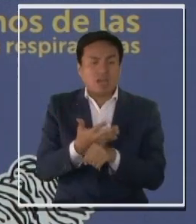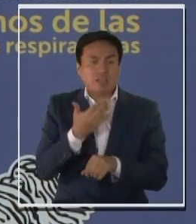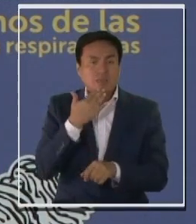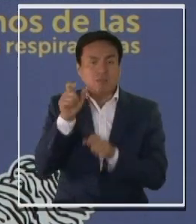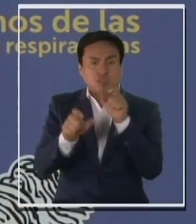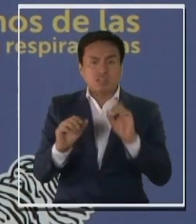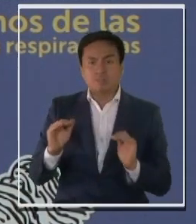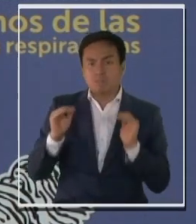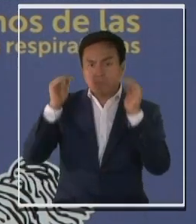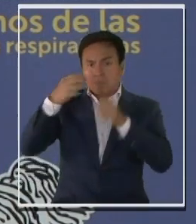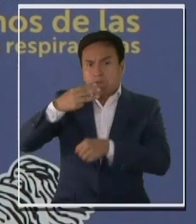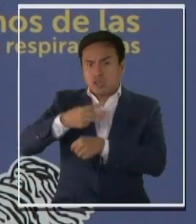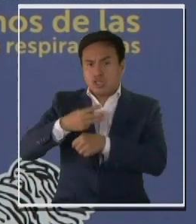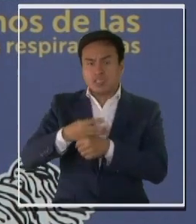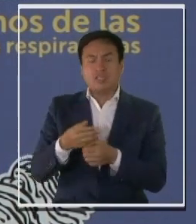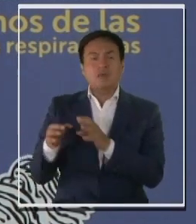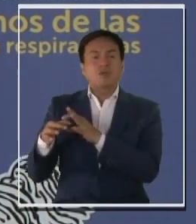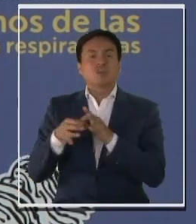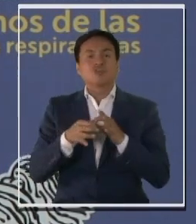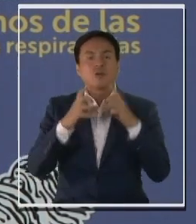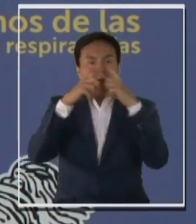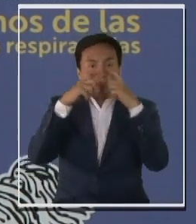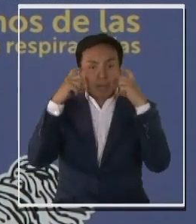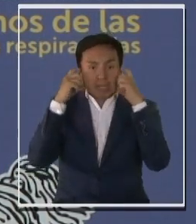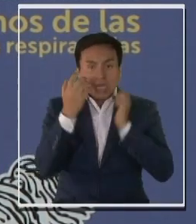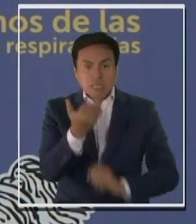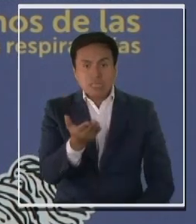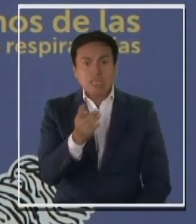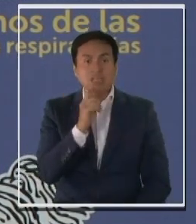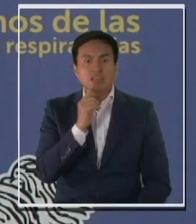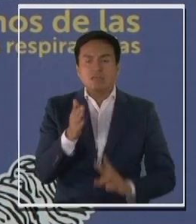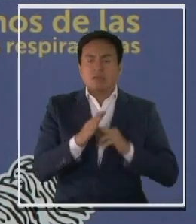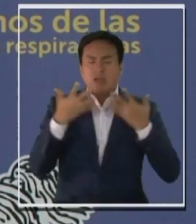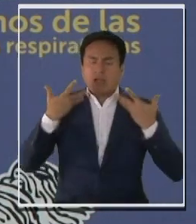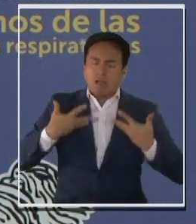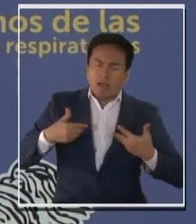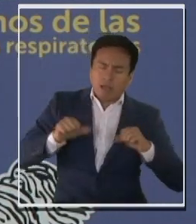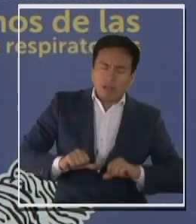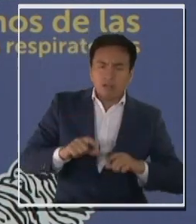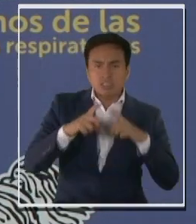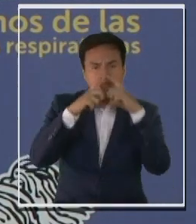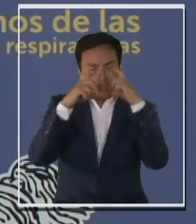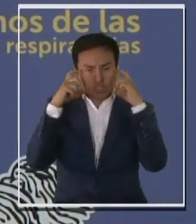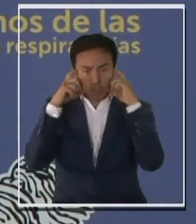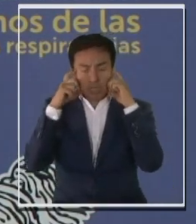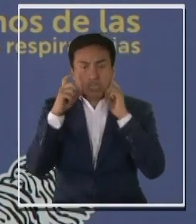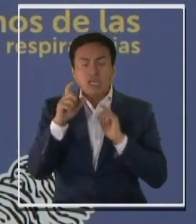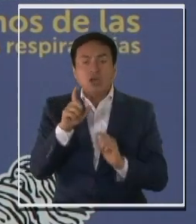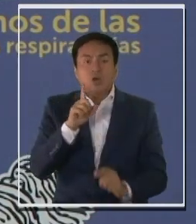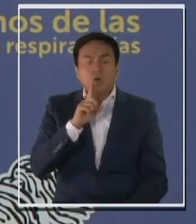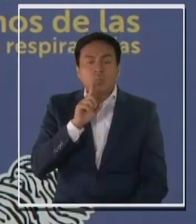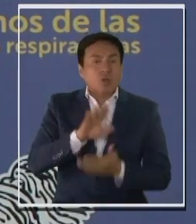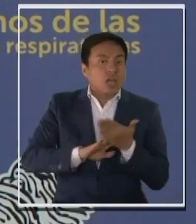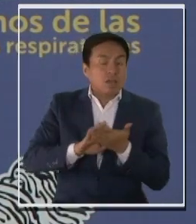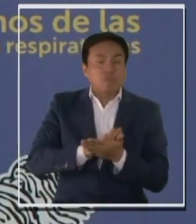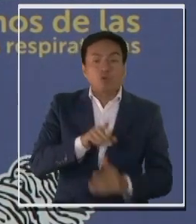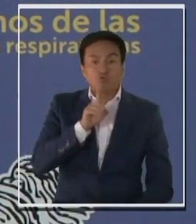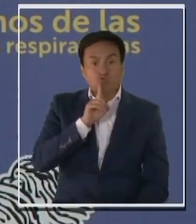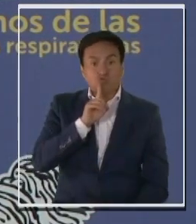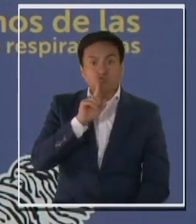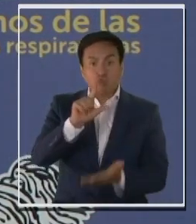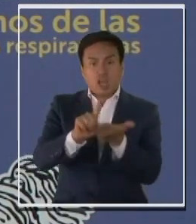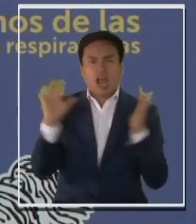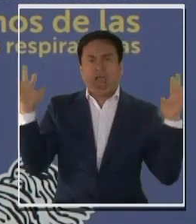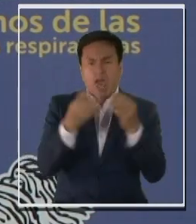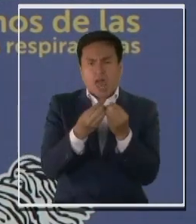en personas mayores por eso use mascarilla si tiene síntomas use mascarilla si es que tiene está en un